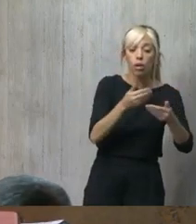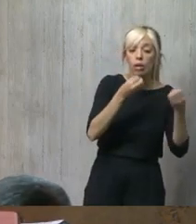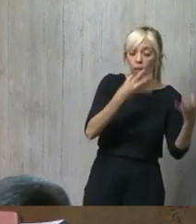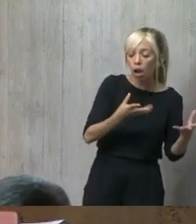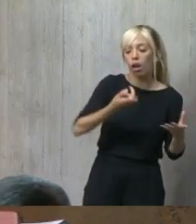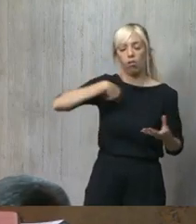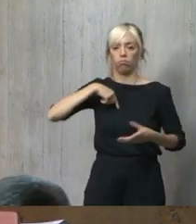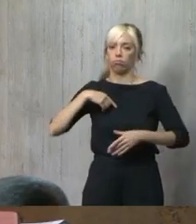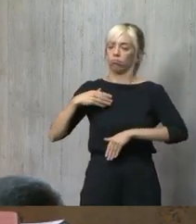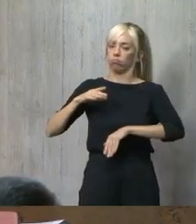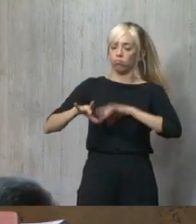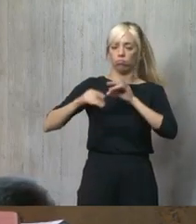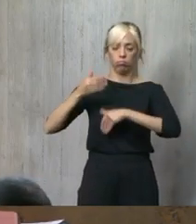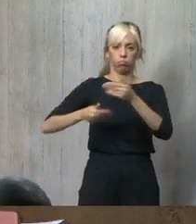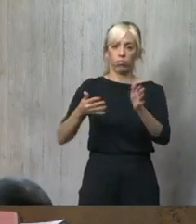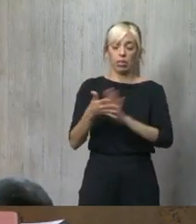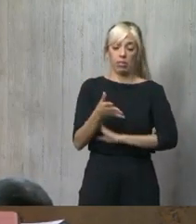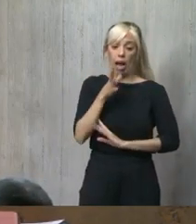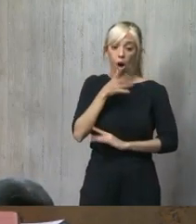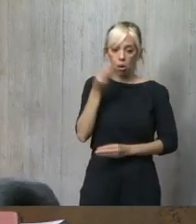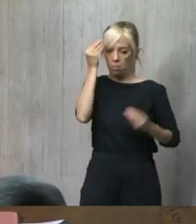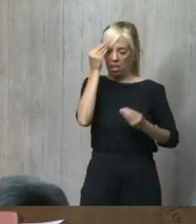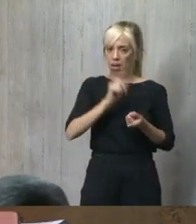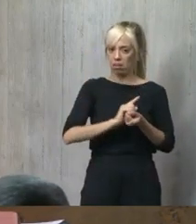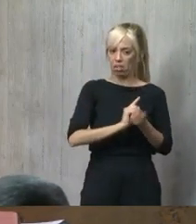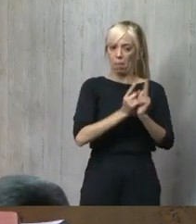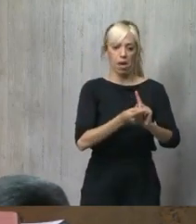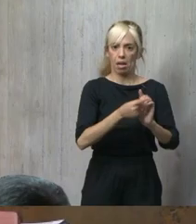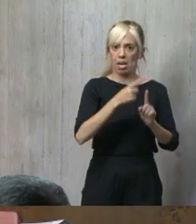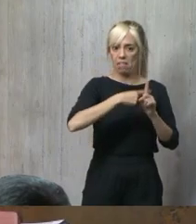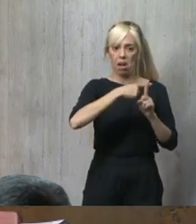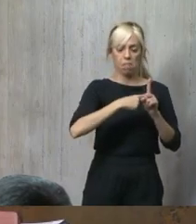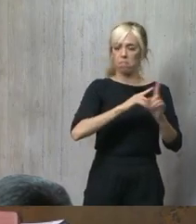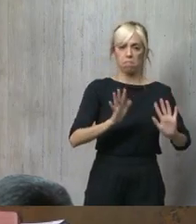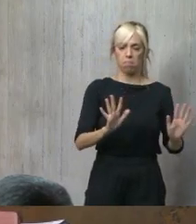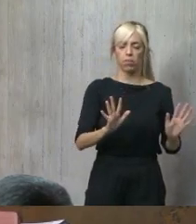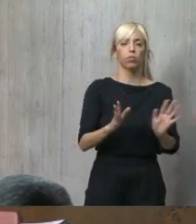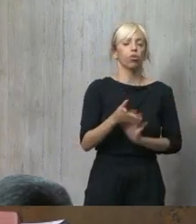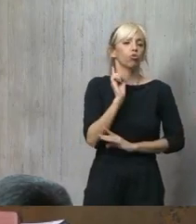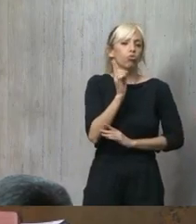lleve a querer corregirla. Por lo tanto, no es solo un indicador.